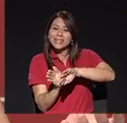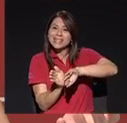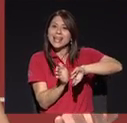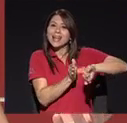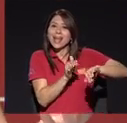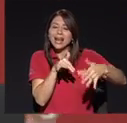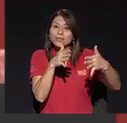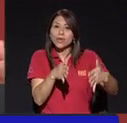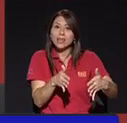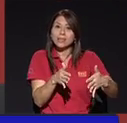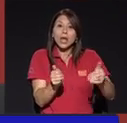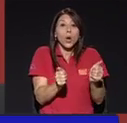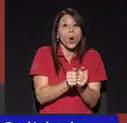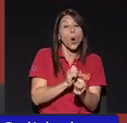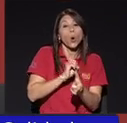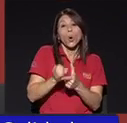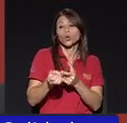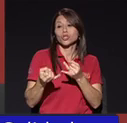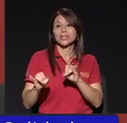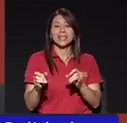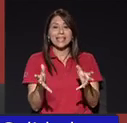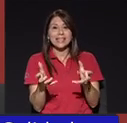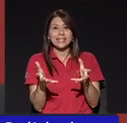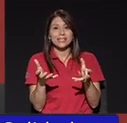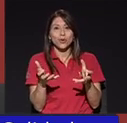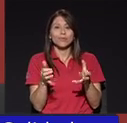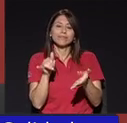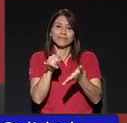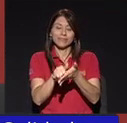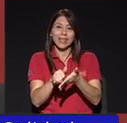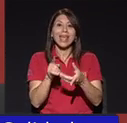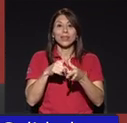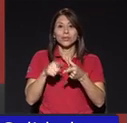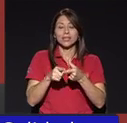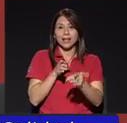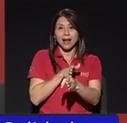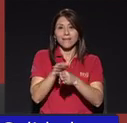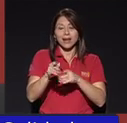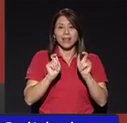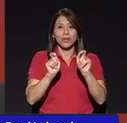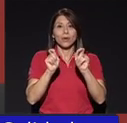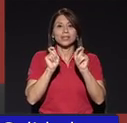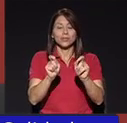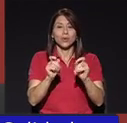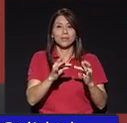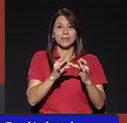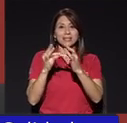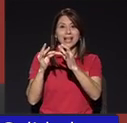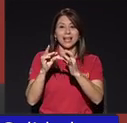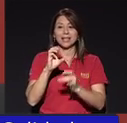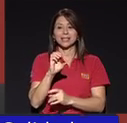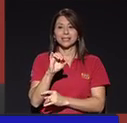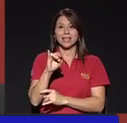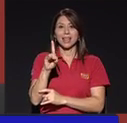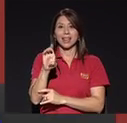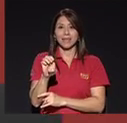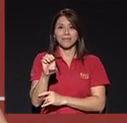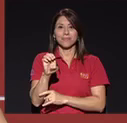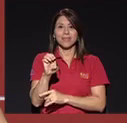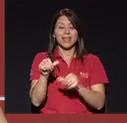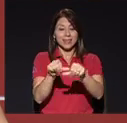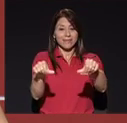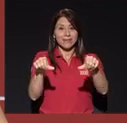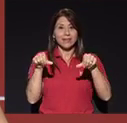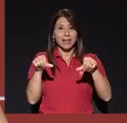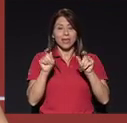al estudiante. Con o sin intención explícita, ahí está ese proceso. Entonces la carrera de educación especial del CIDE, de la División de Educación